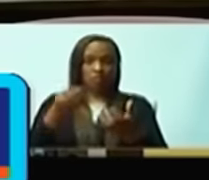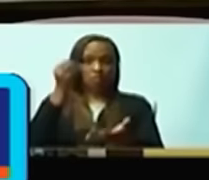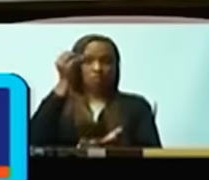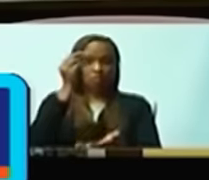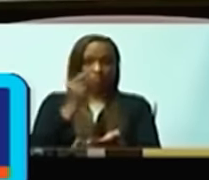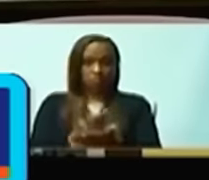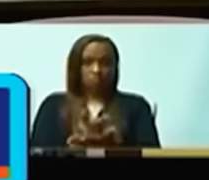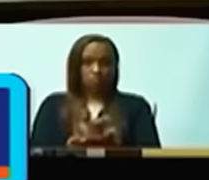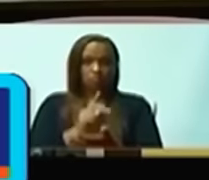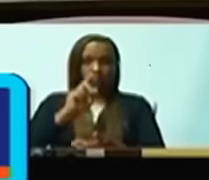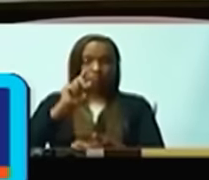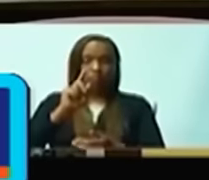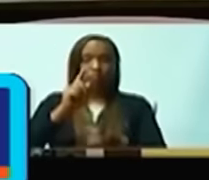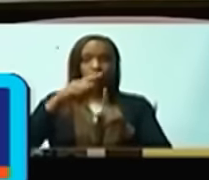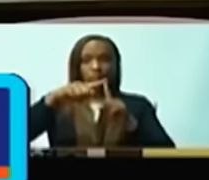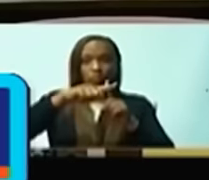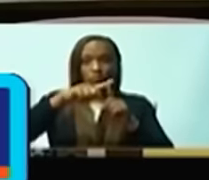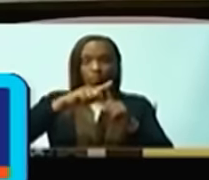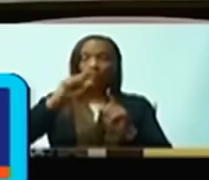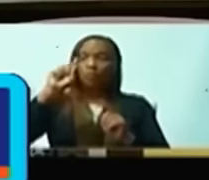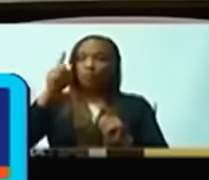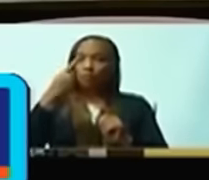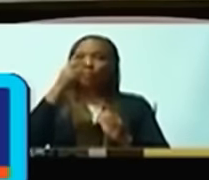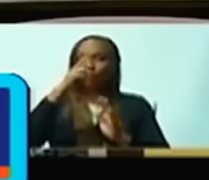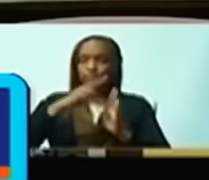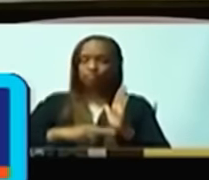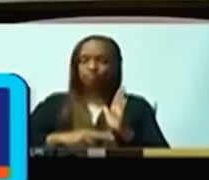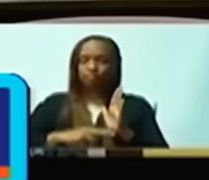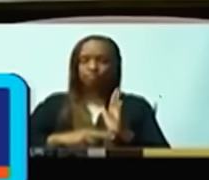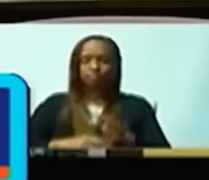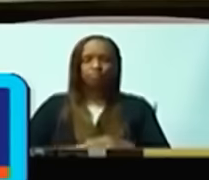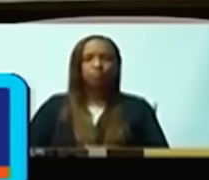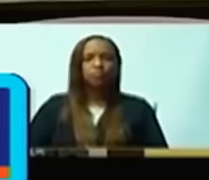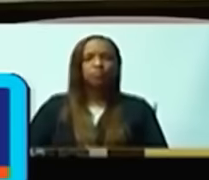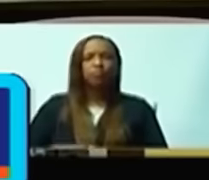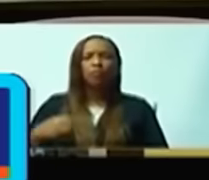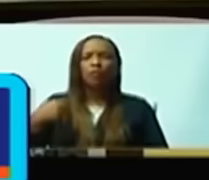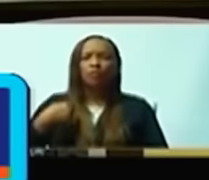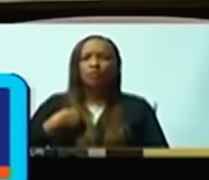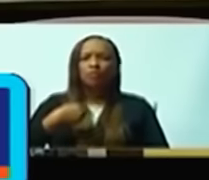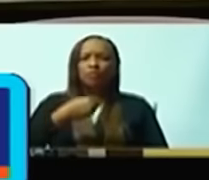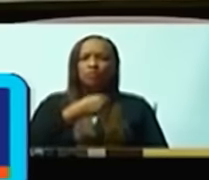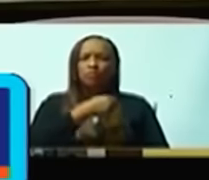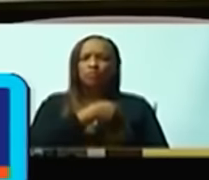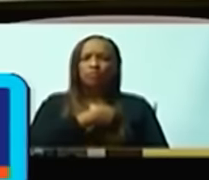y redacción del artículo 11. Hemos consensuado